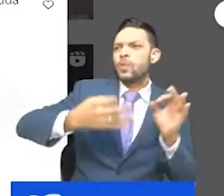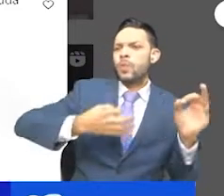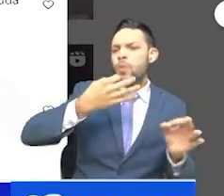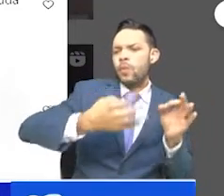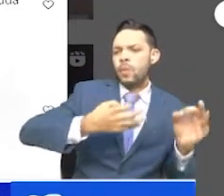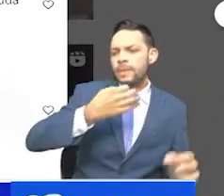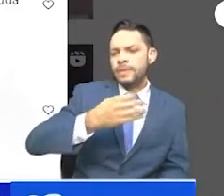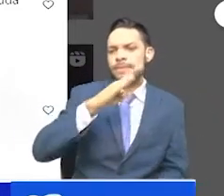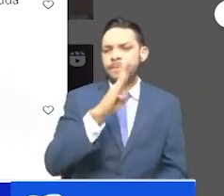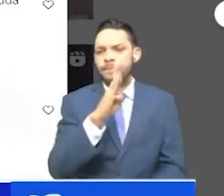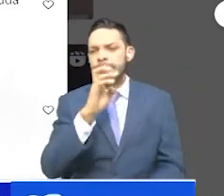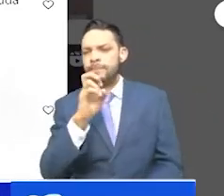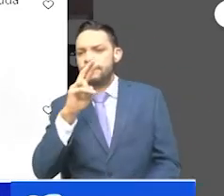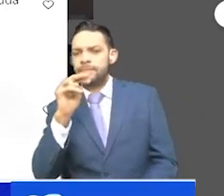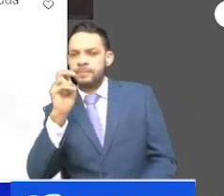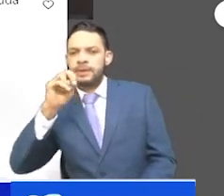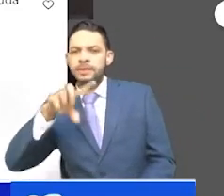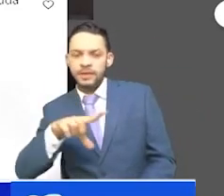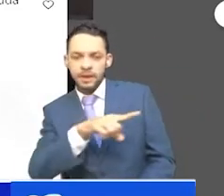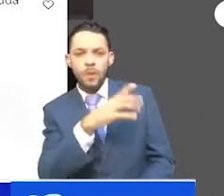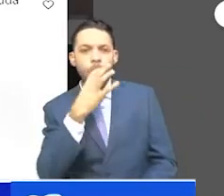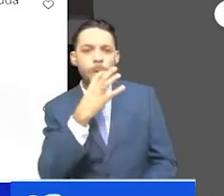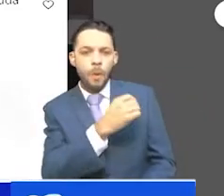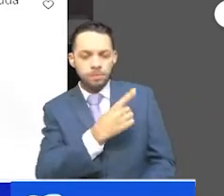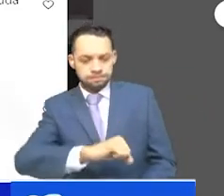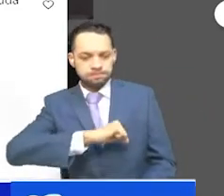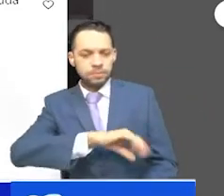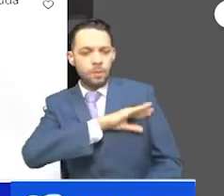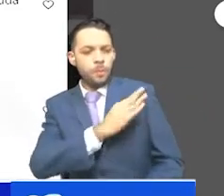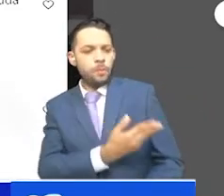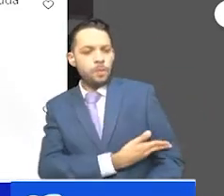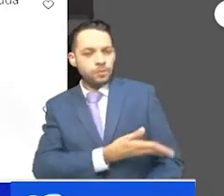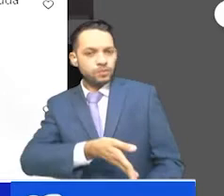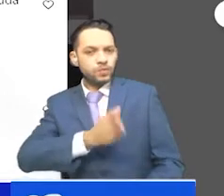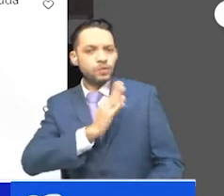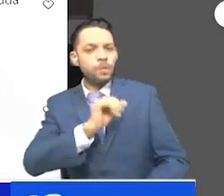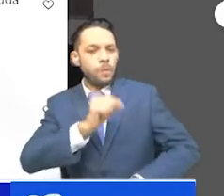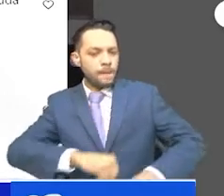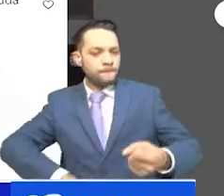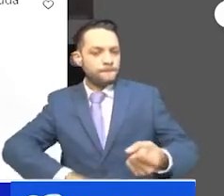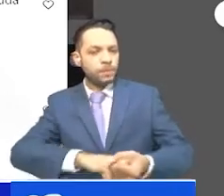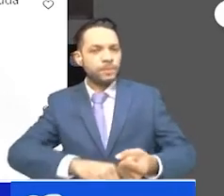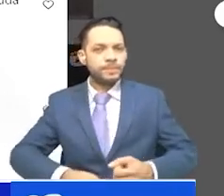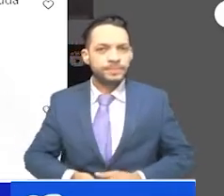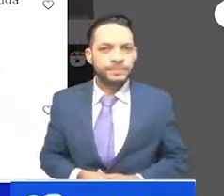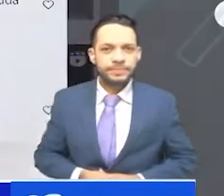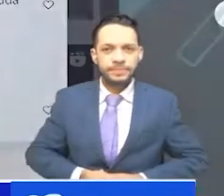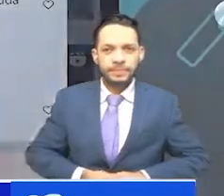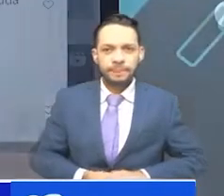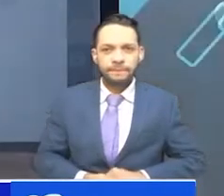Bernal y cómo el hombre es más fuerte ante todo el mundo.